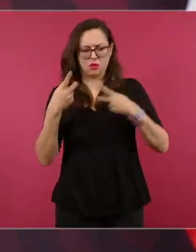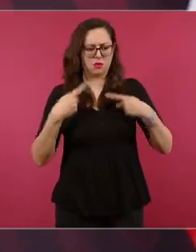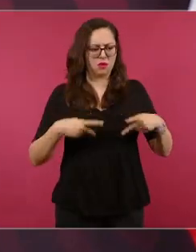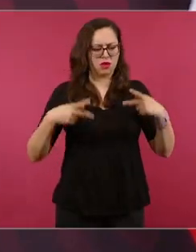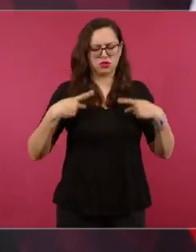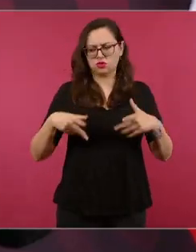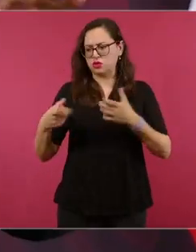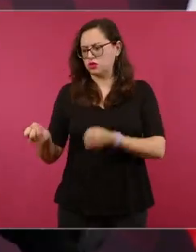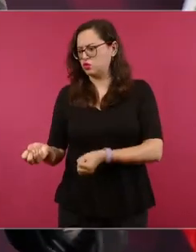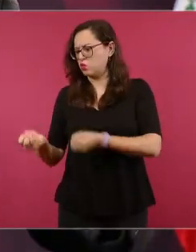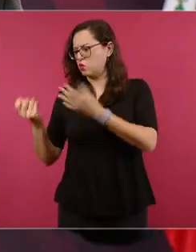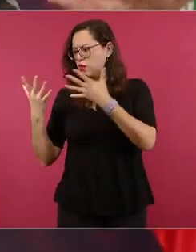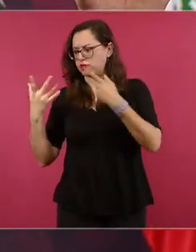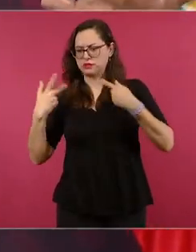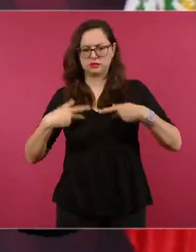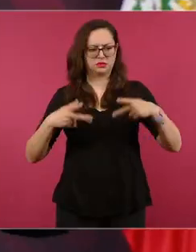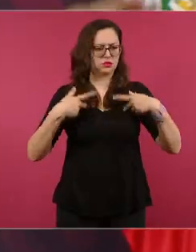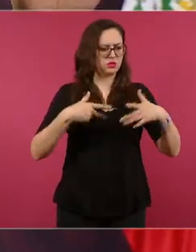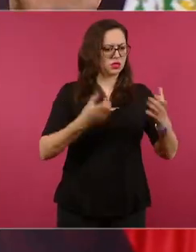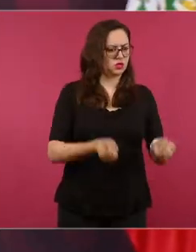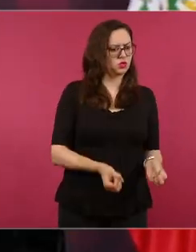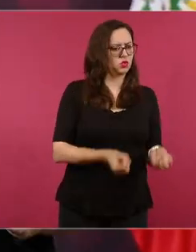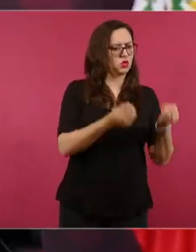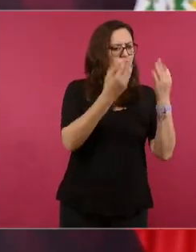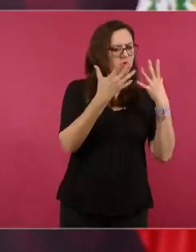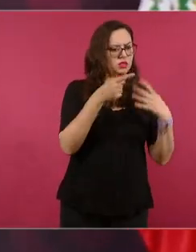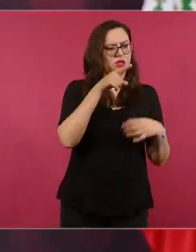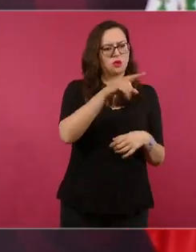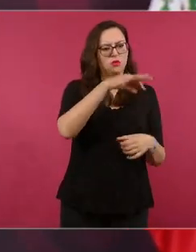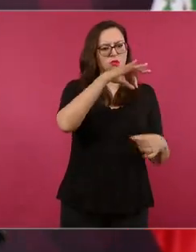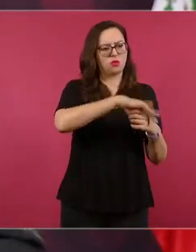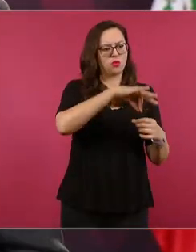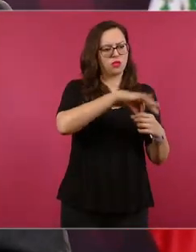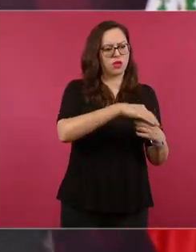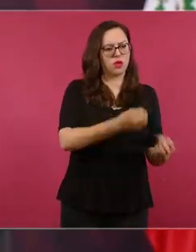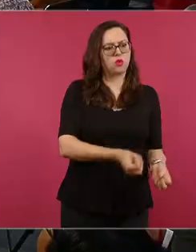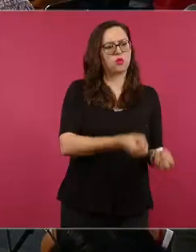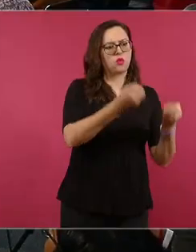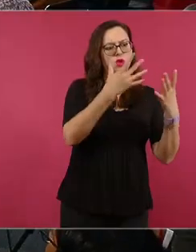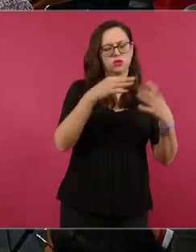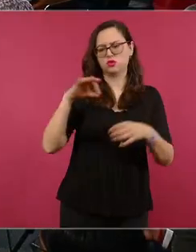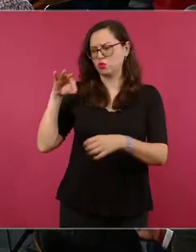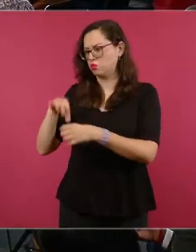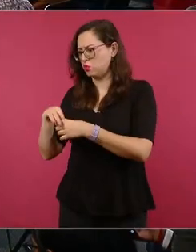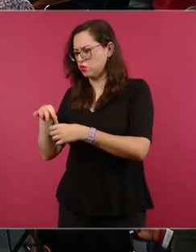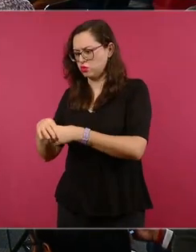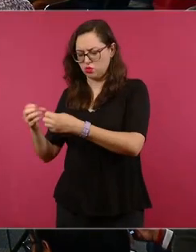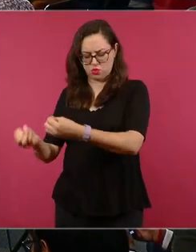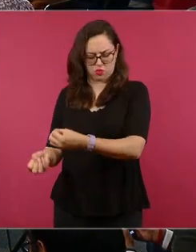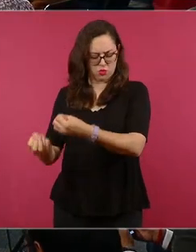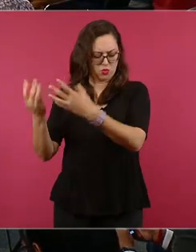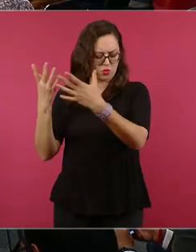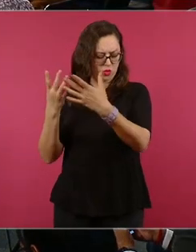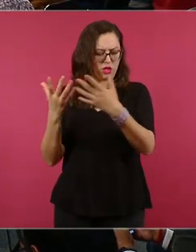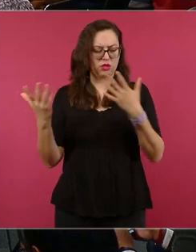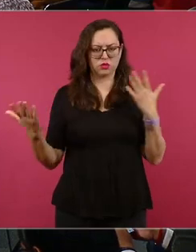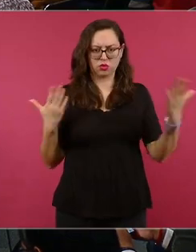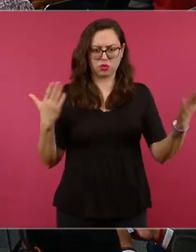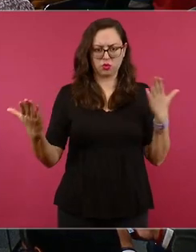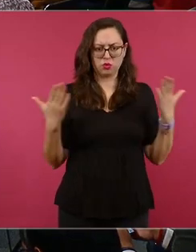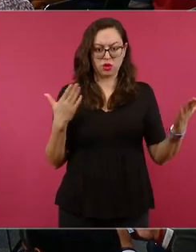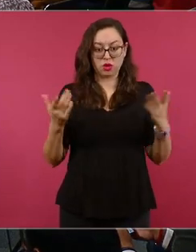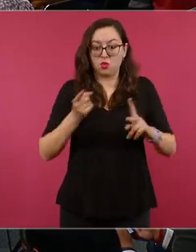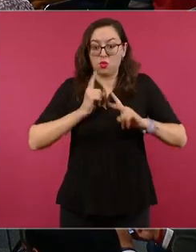tenían los 16 estados de Calderón y cuánta población tenían los 16 estados donde yo